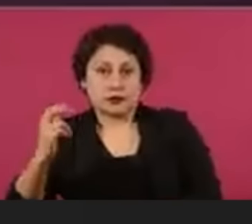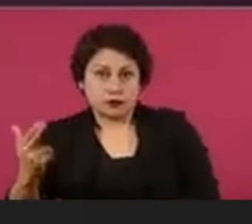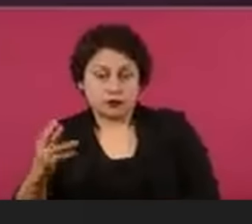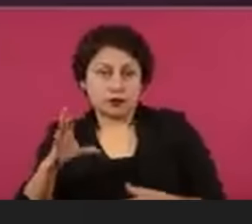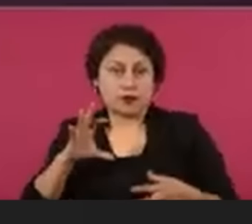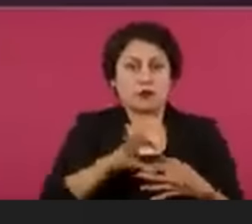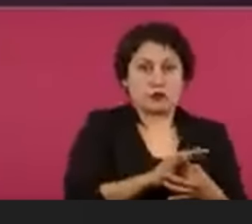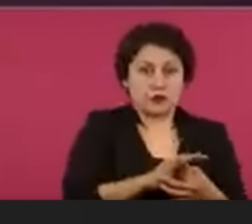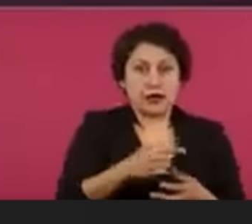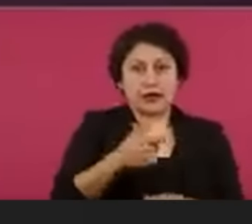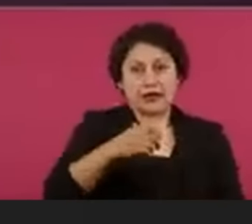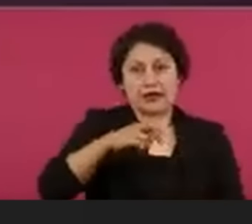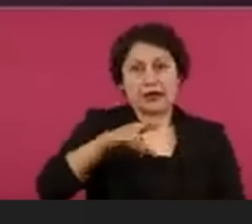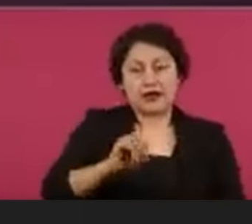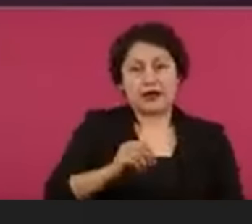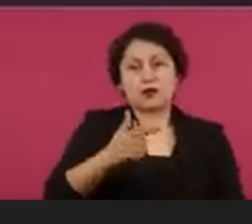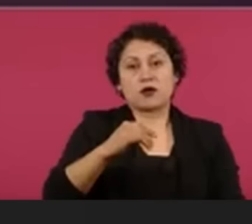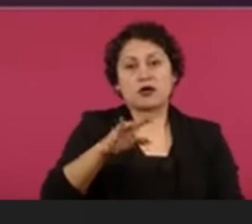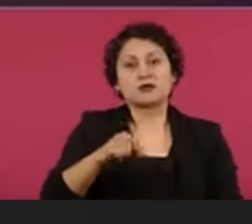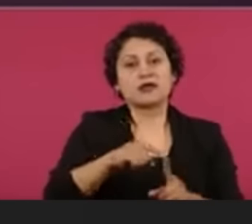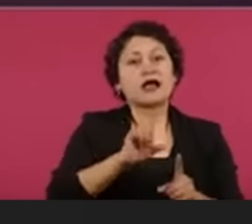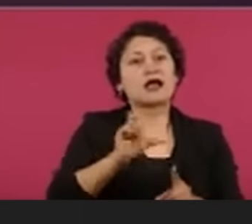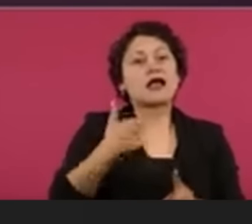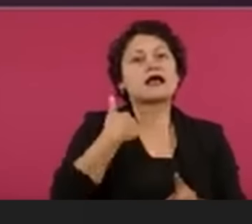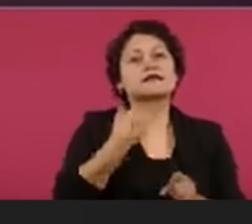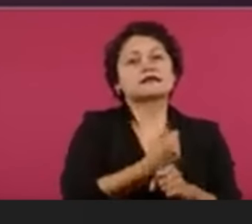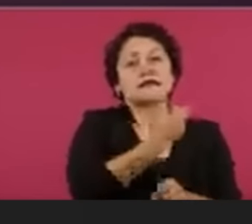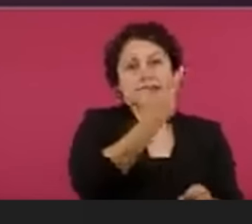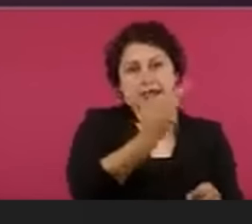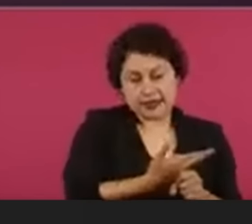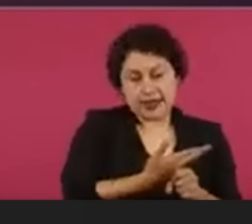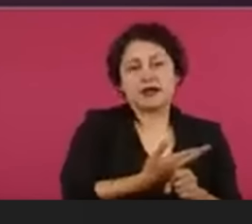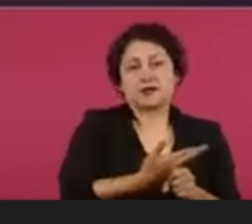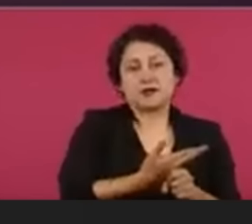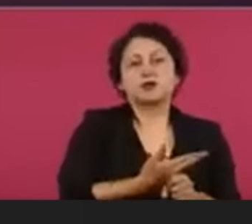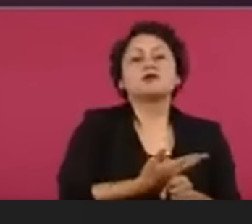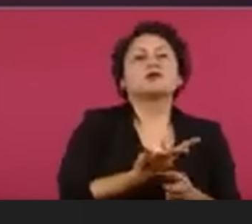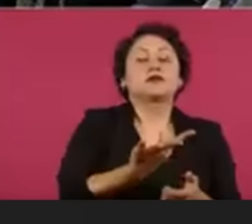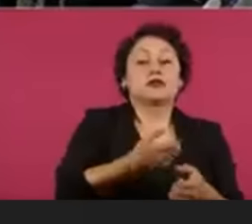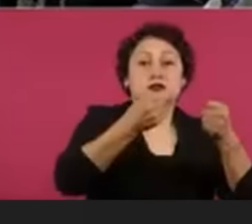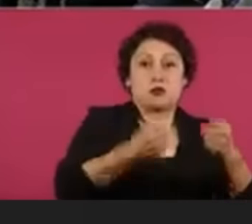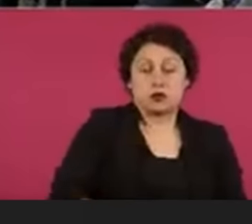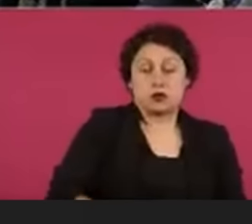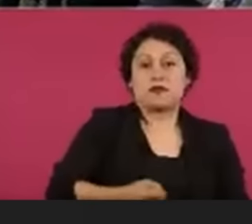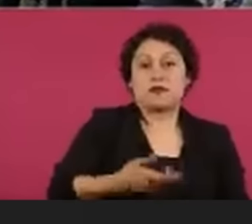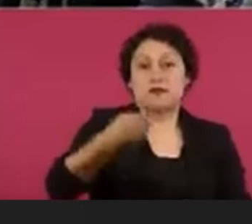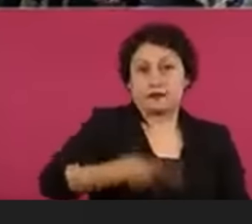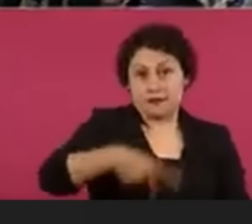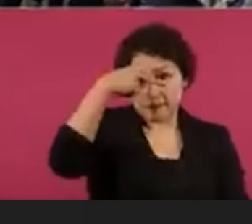García Luna, exsecretario de Seguridad Pública, aliado al cártel de Sinaloa.